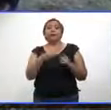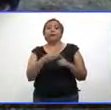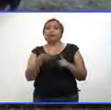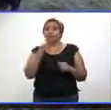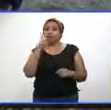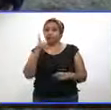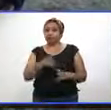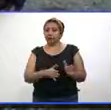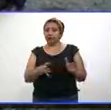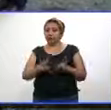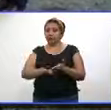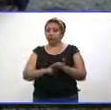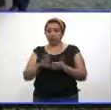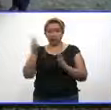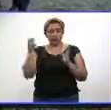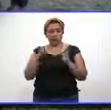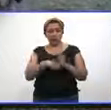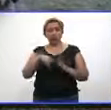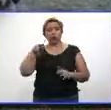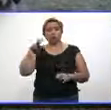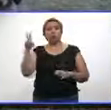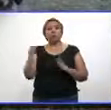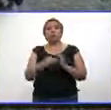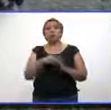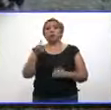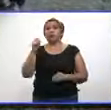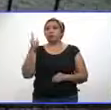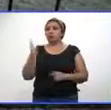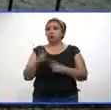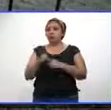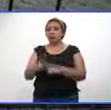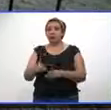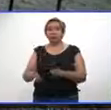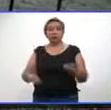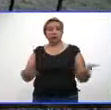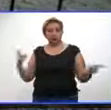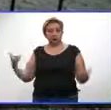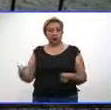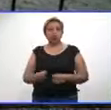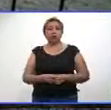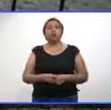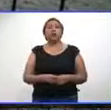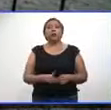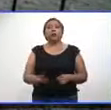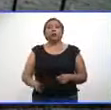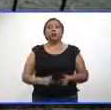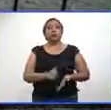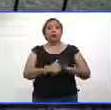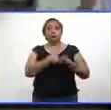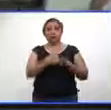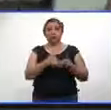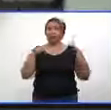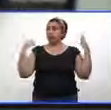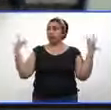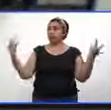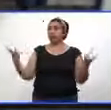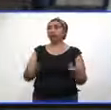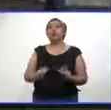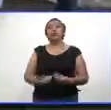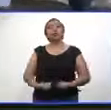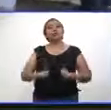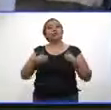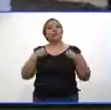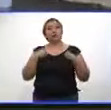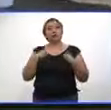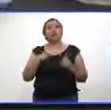de Infraestructura Verde 2018-2021 para mantener el desarrollo sustentable del municipio a beneficio del medio ambiente y la calidad de vida